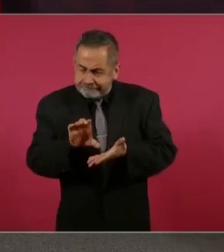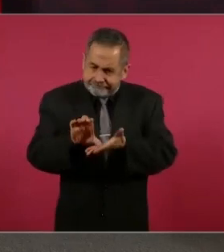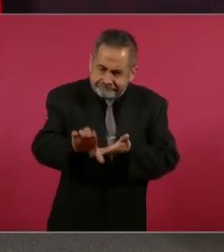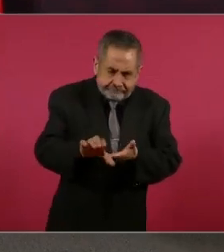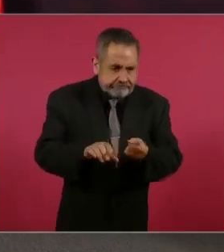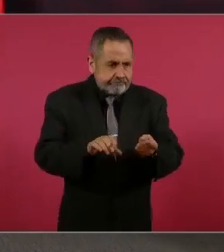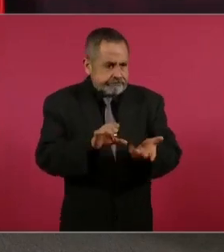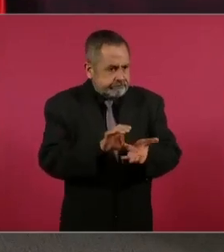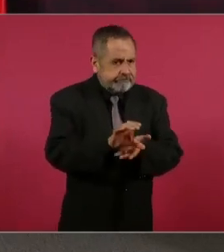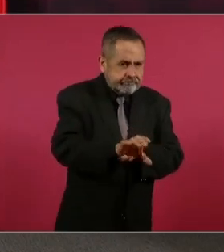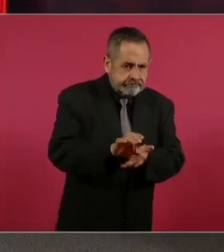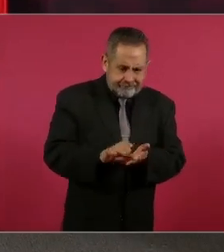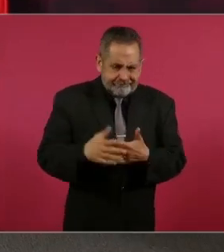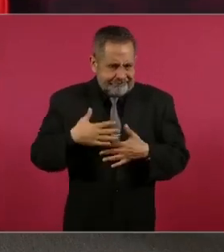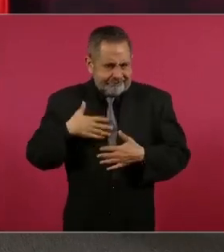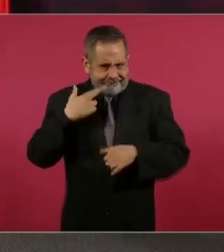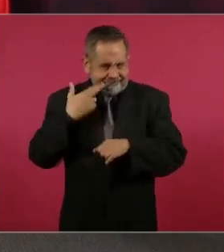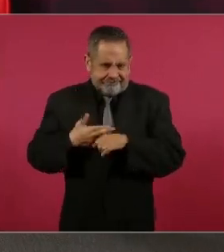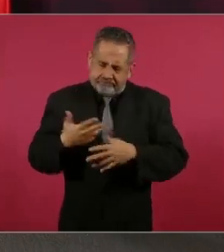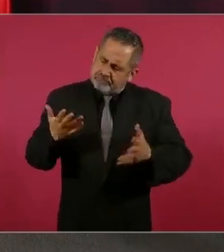al pueblo.